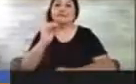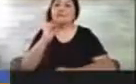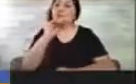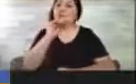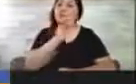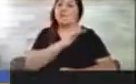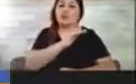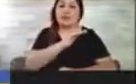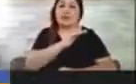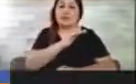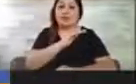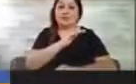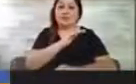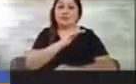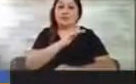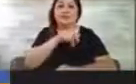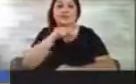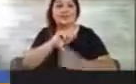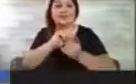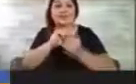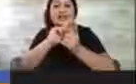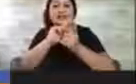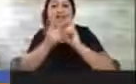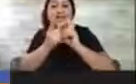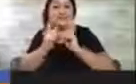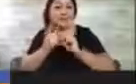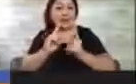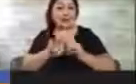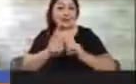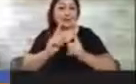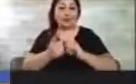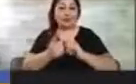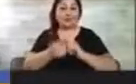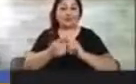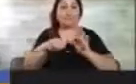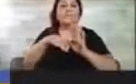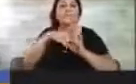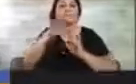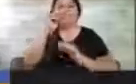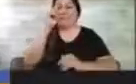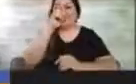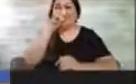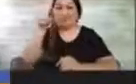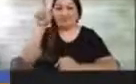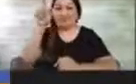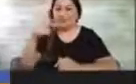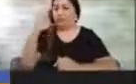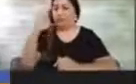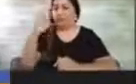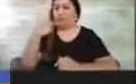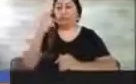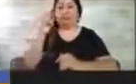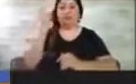que estos cambios de patrones visuales son tan rápidos que son más complejos de comprender. Y finalmente,